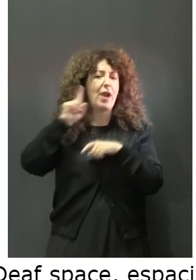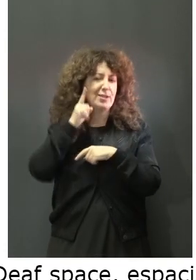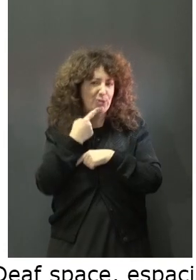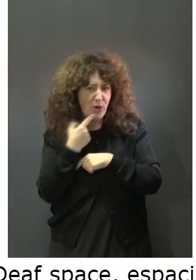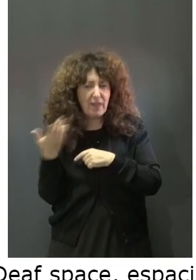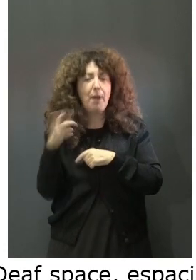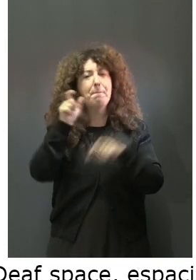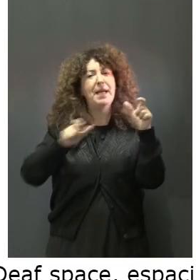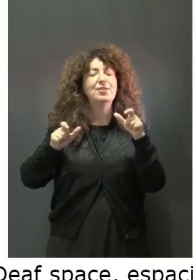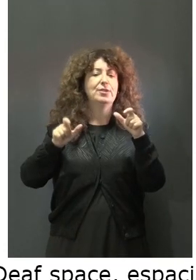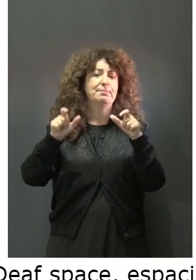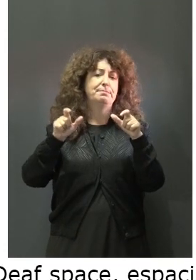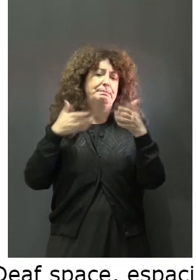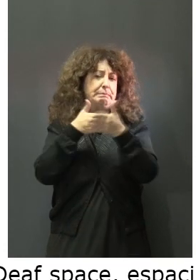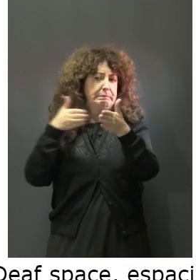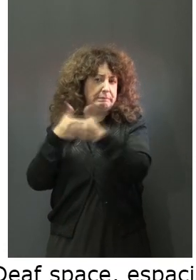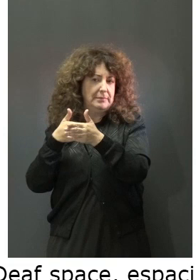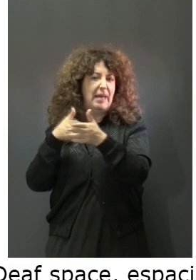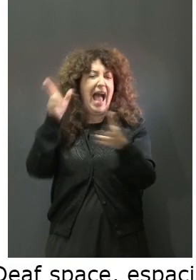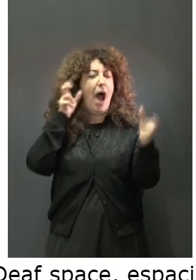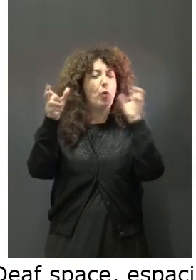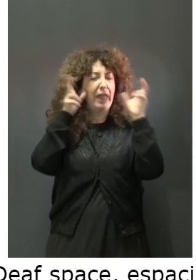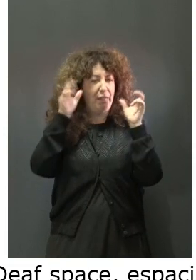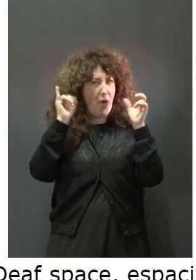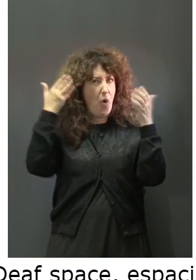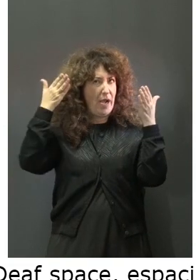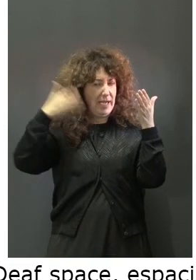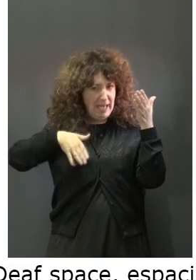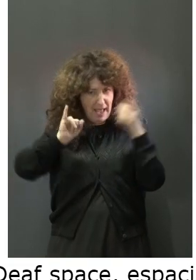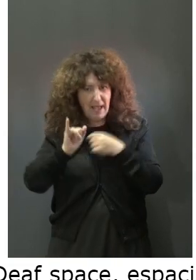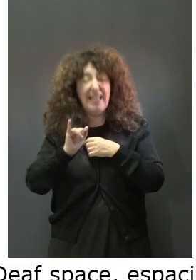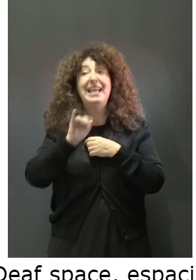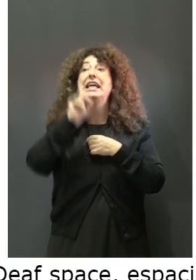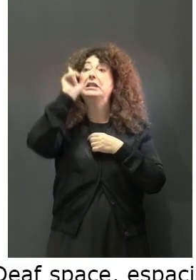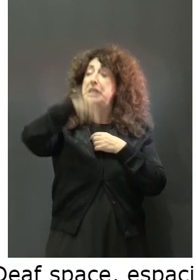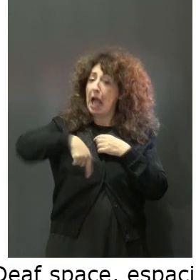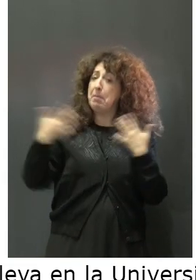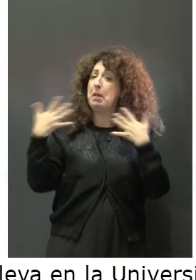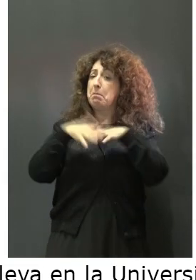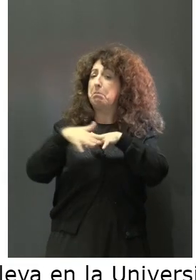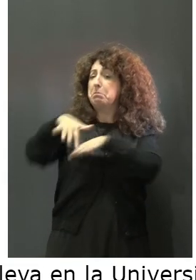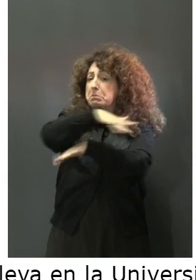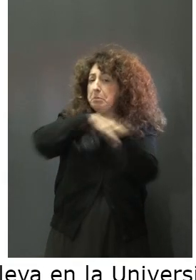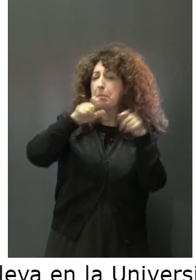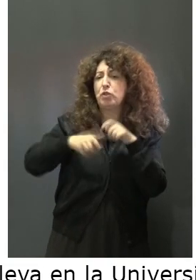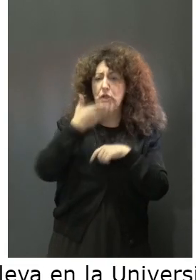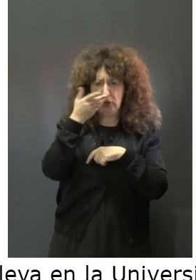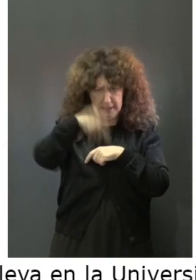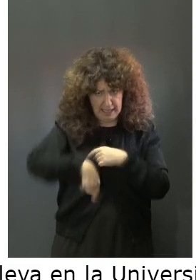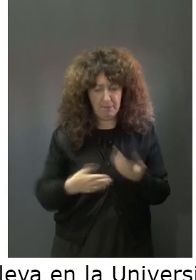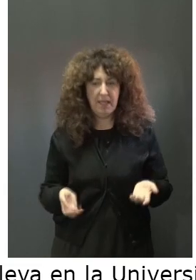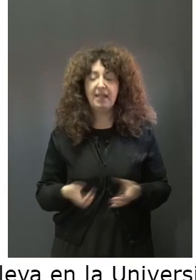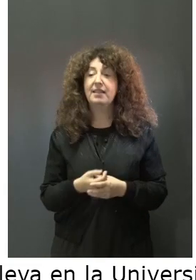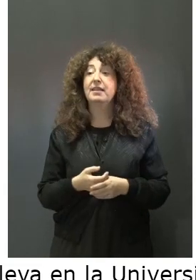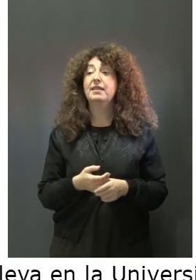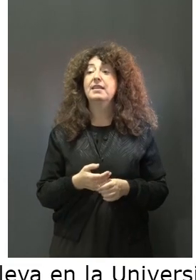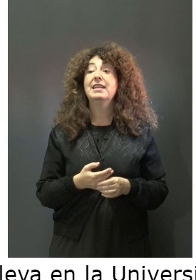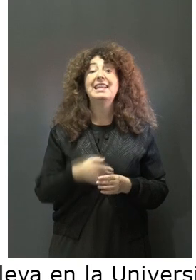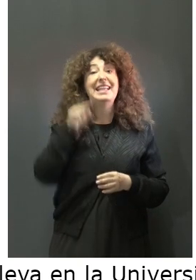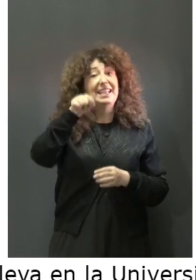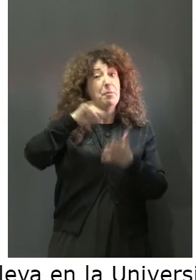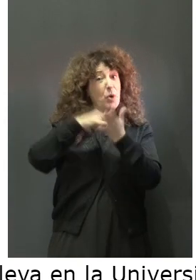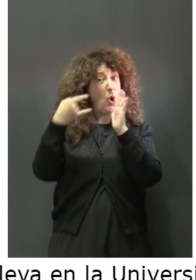de audición, aunque también hay personas oyentes, ¿no? En